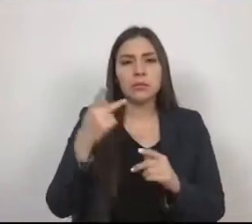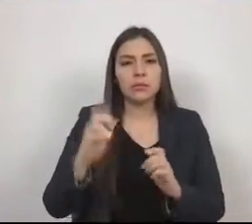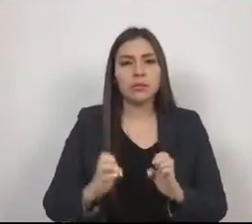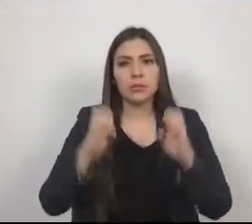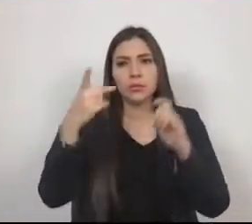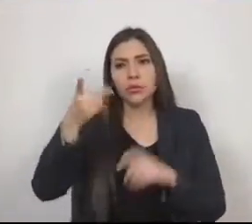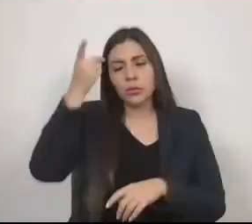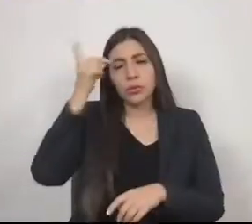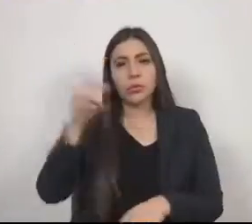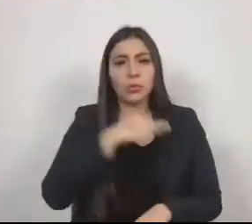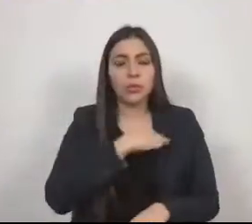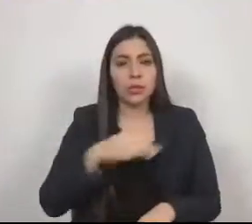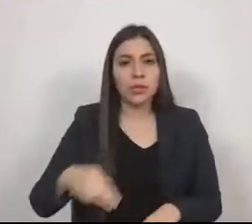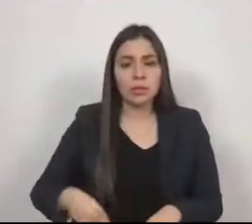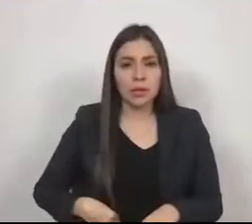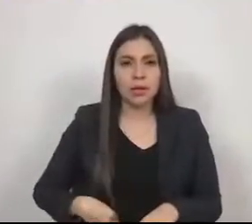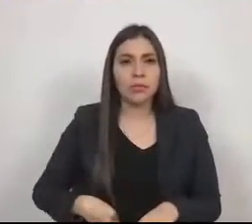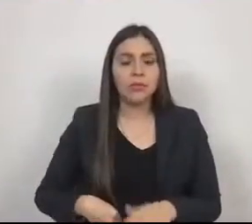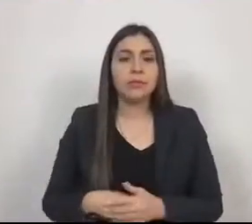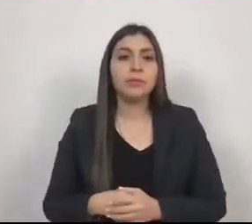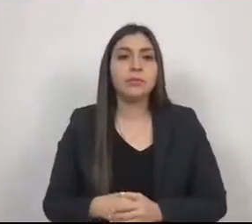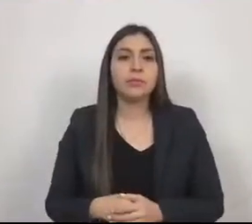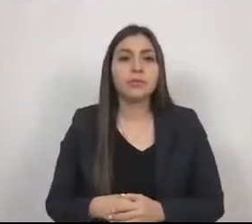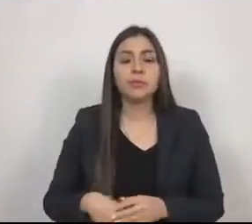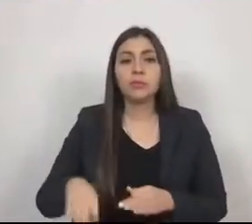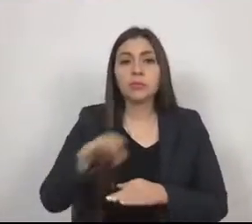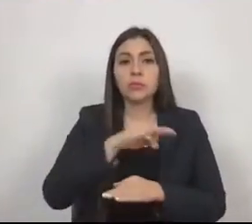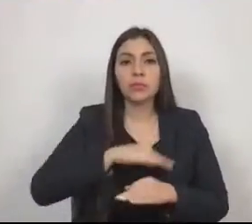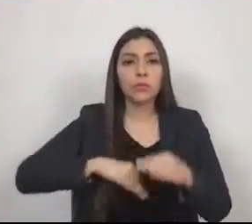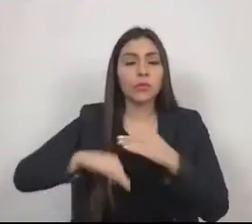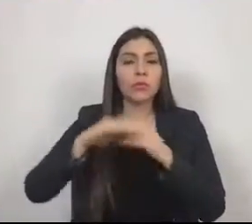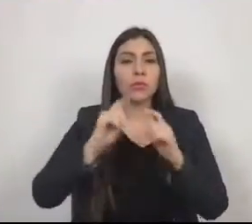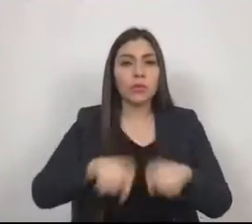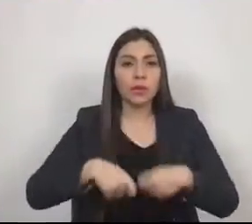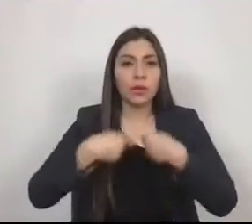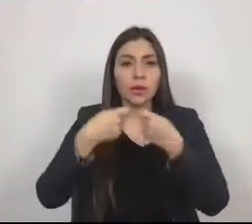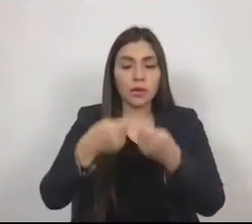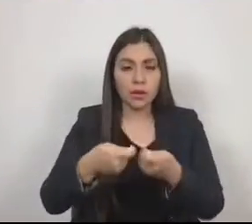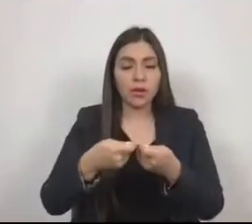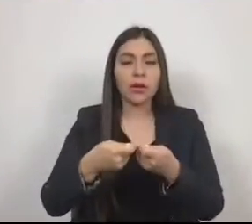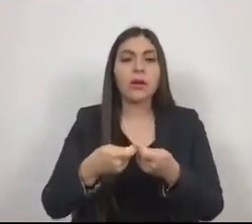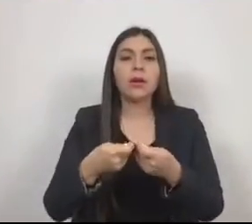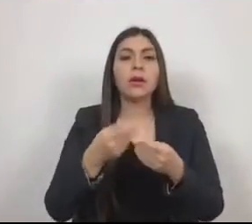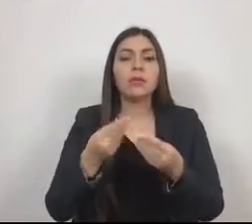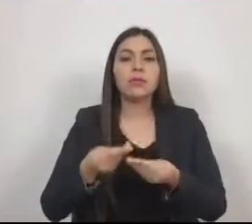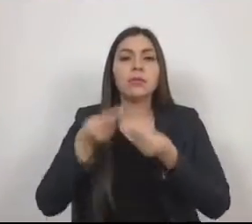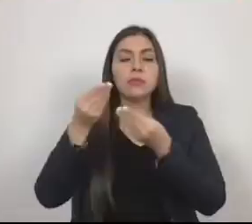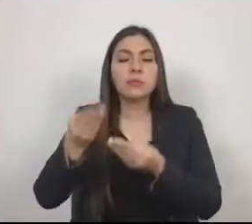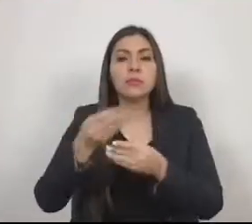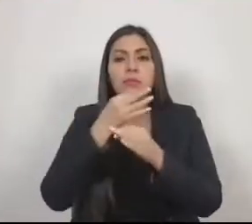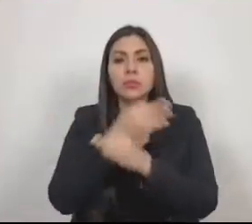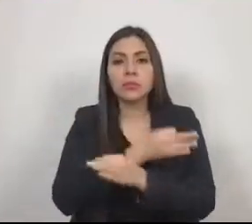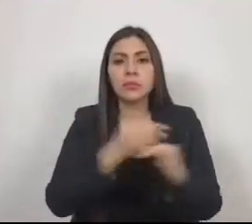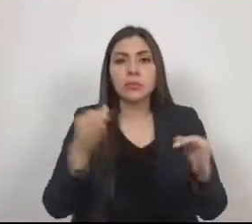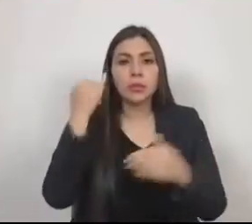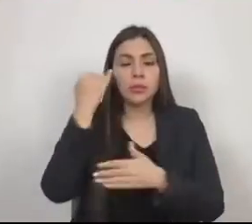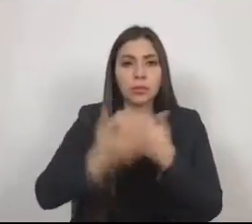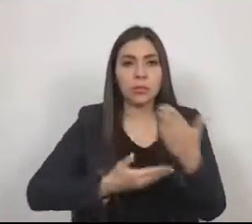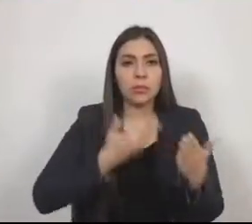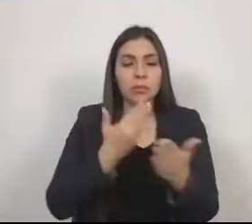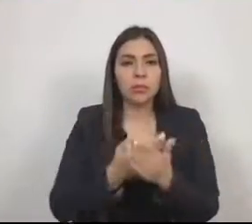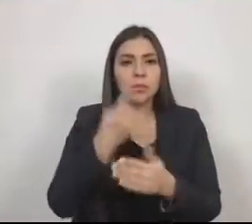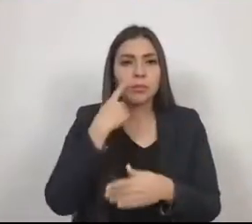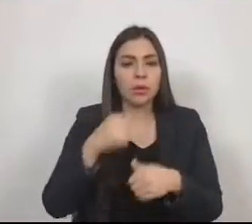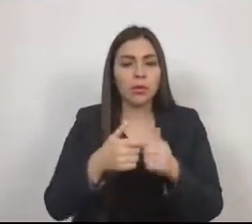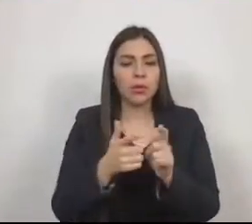propiedad municipal. Recibidas, presentadas y publicadas las iniciativas en el comento al Grupo Parlamentario de Nueva Alianza,